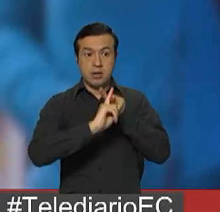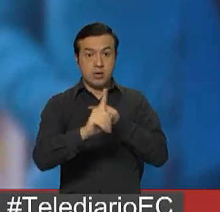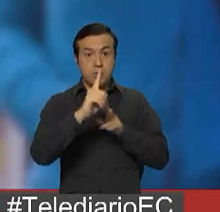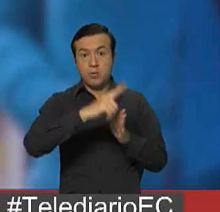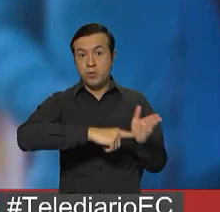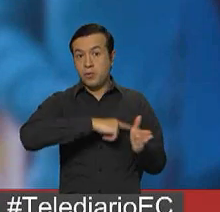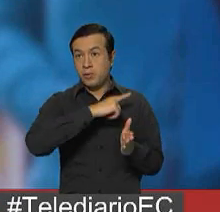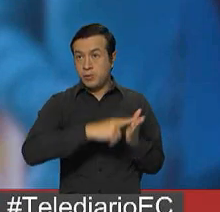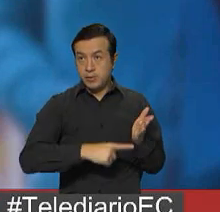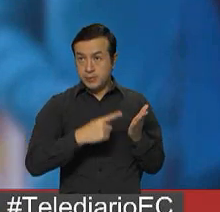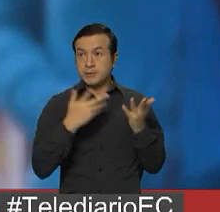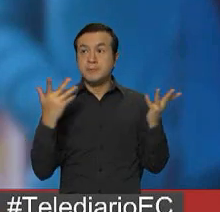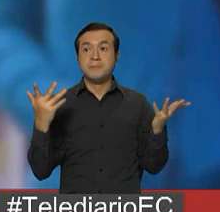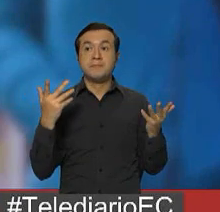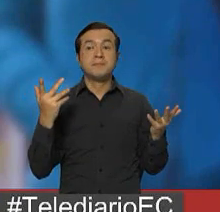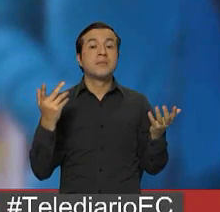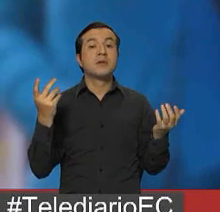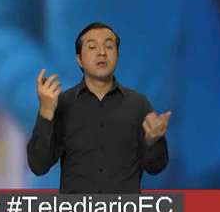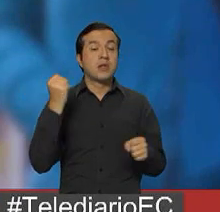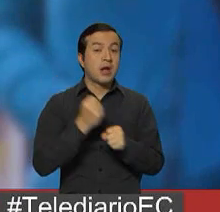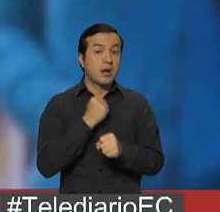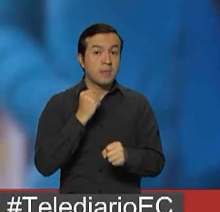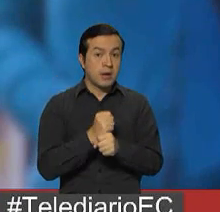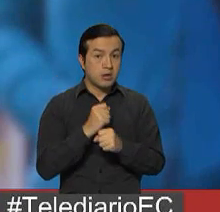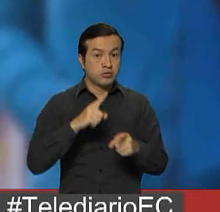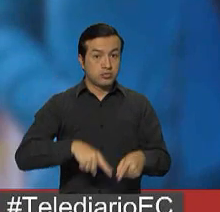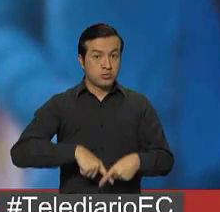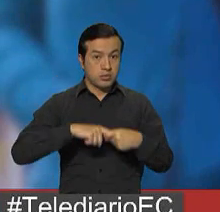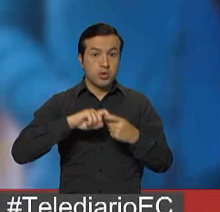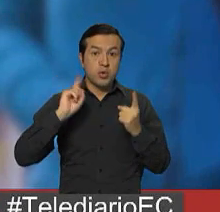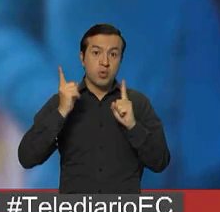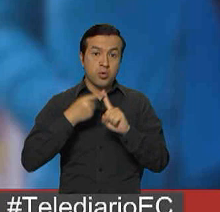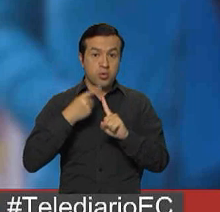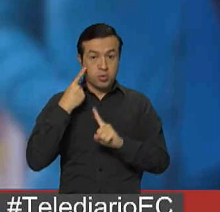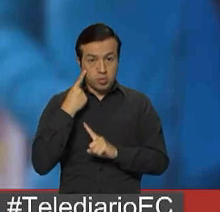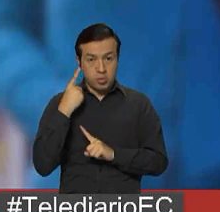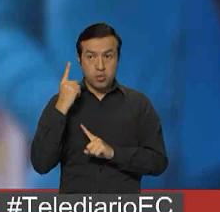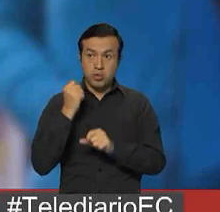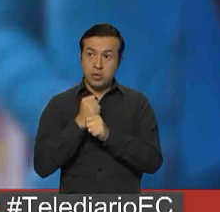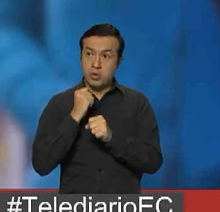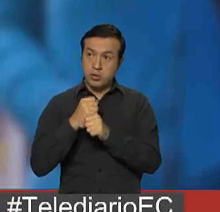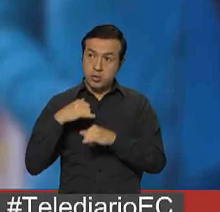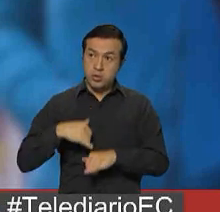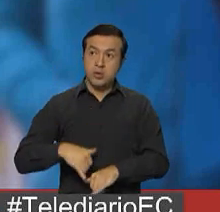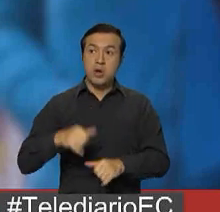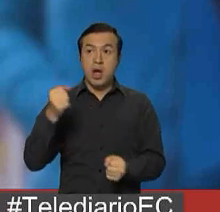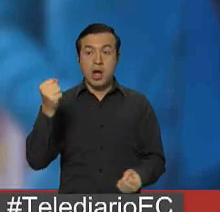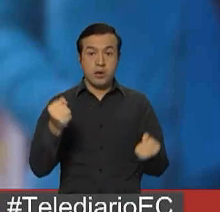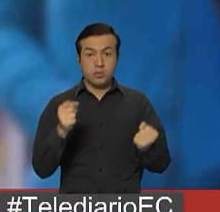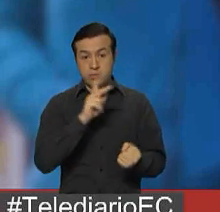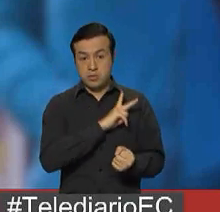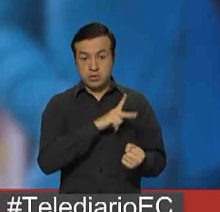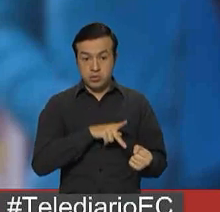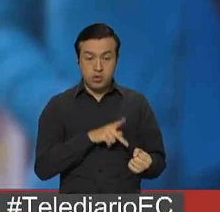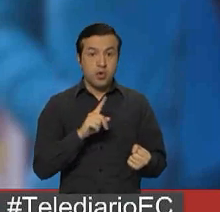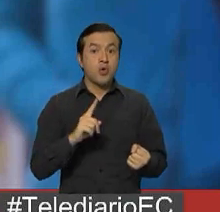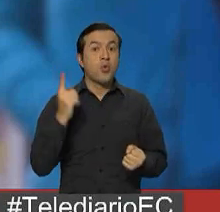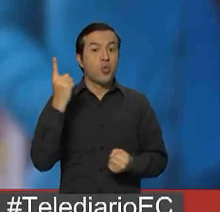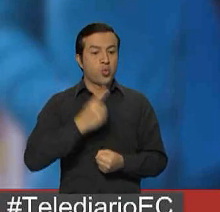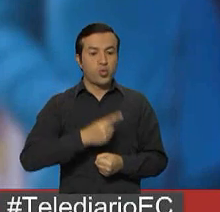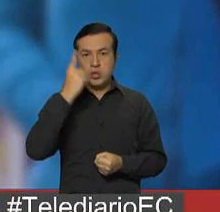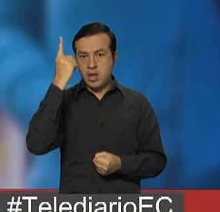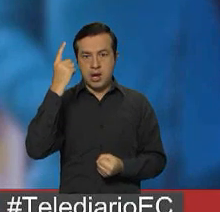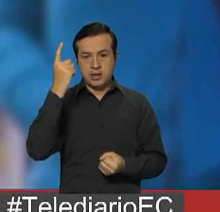se mantiene la suspensión laboral excepto en sectores esenciales los vehículos particulares sólo pueden circular